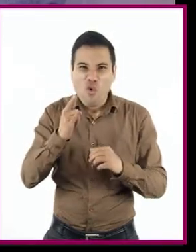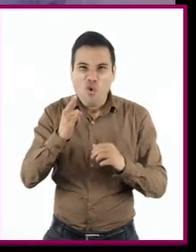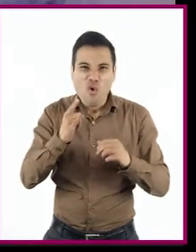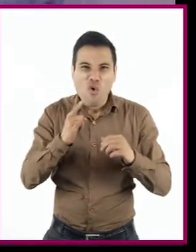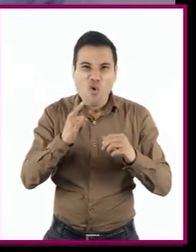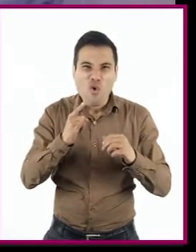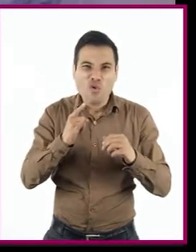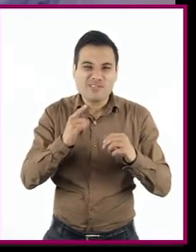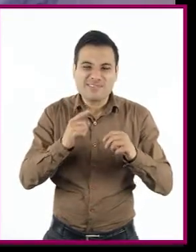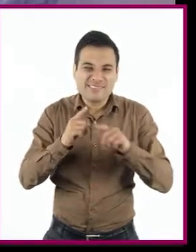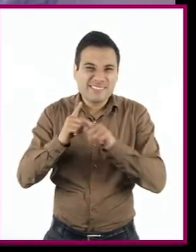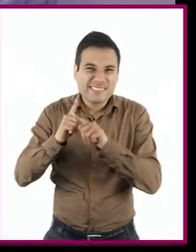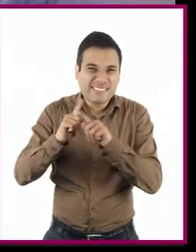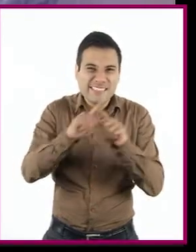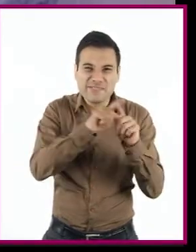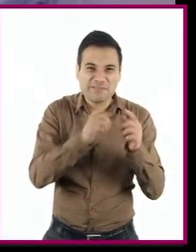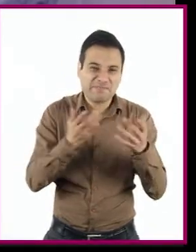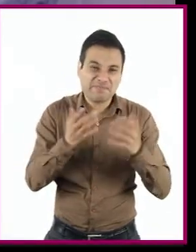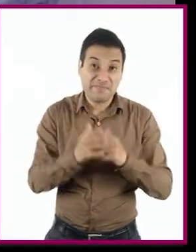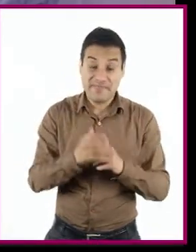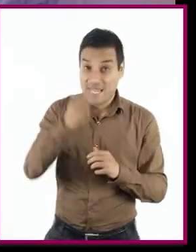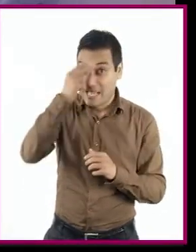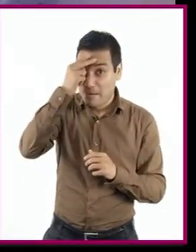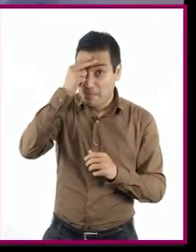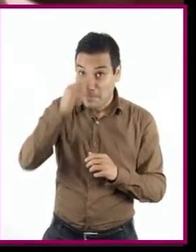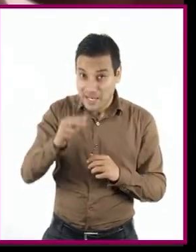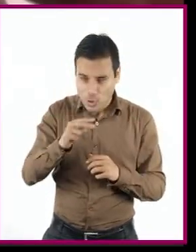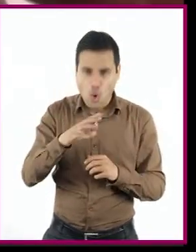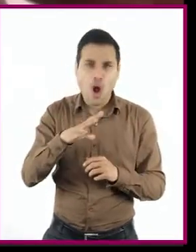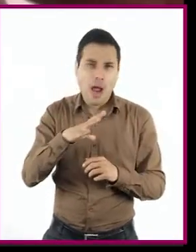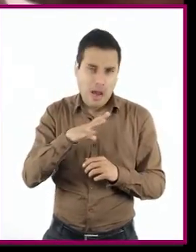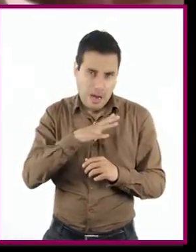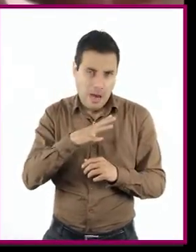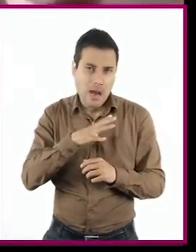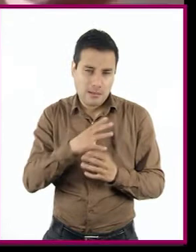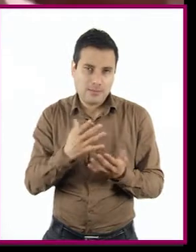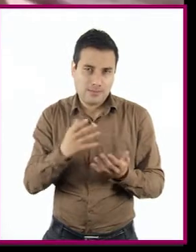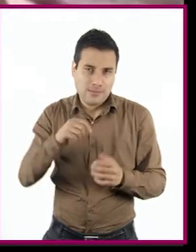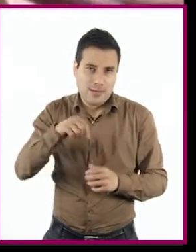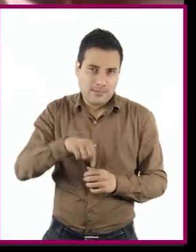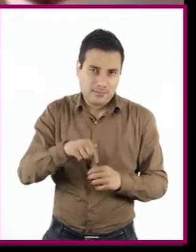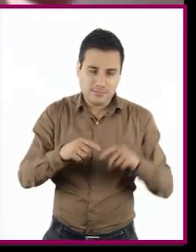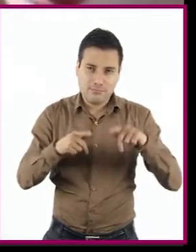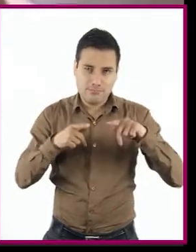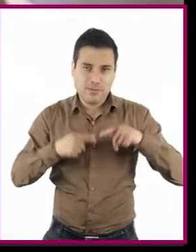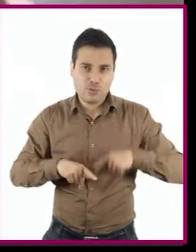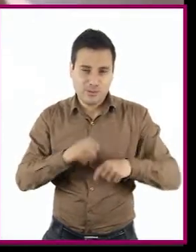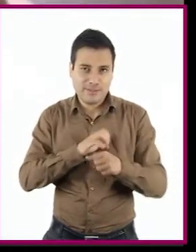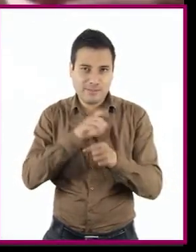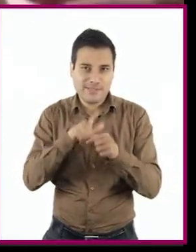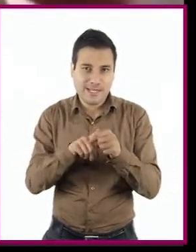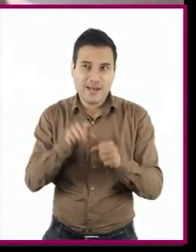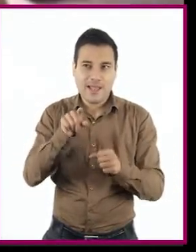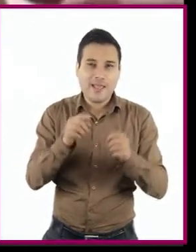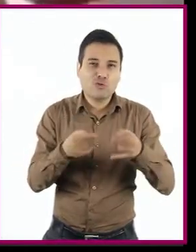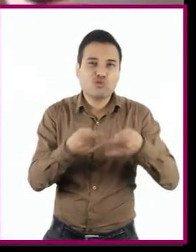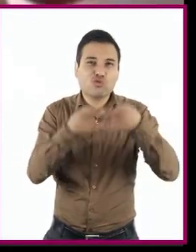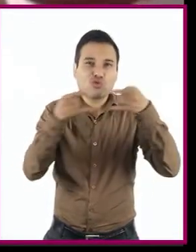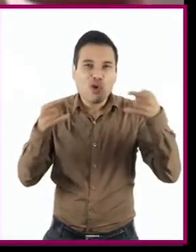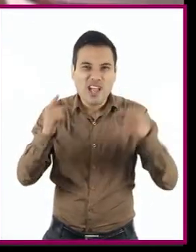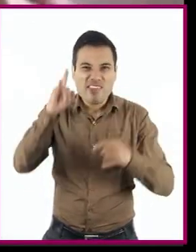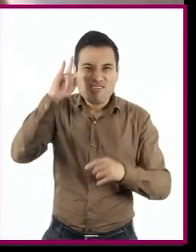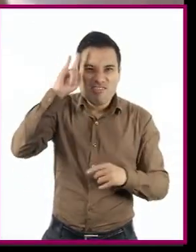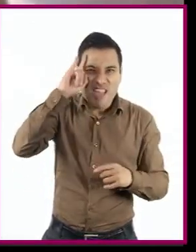realmente en todo México hay seres muy especiales. Claro, en este cuento se habla de un demonio